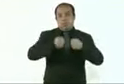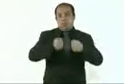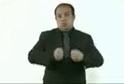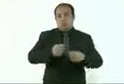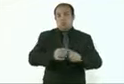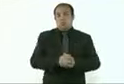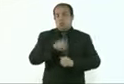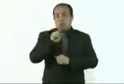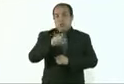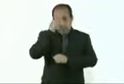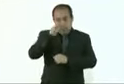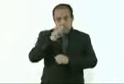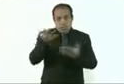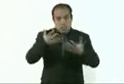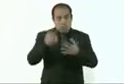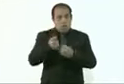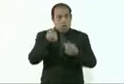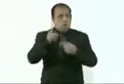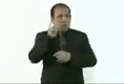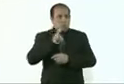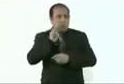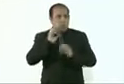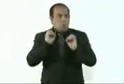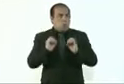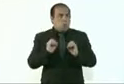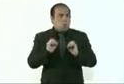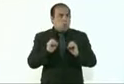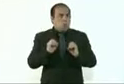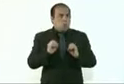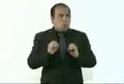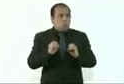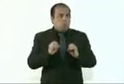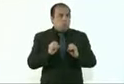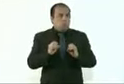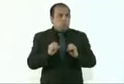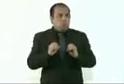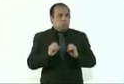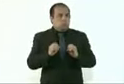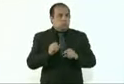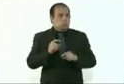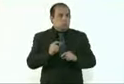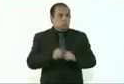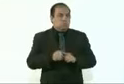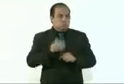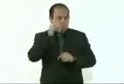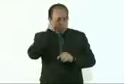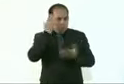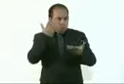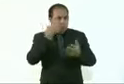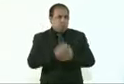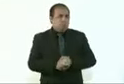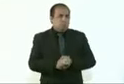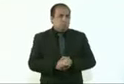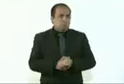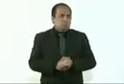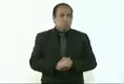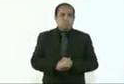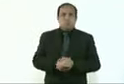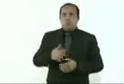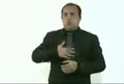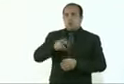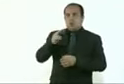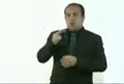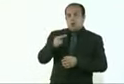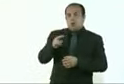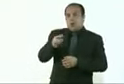también saber si se va a realizar alguna prueba o si está descartado. Sí, vamos a ver, voy a recibir aquí